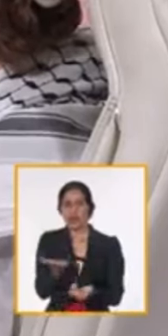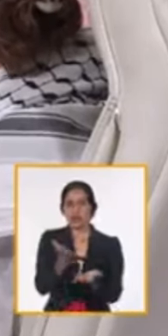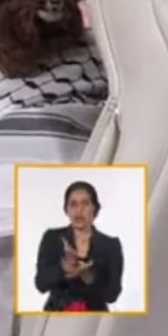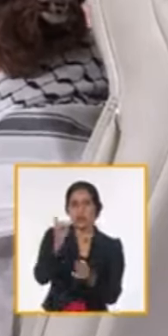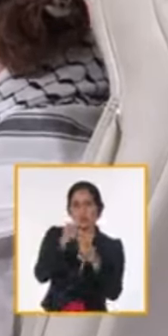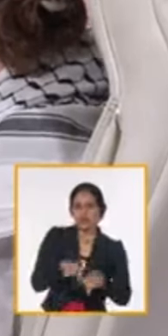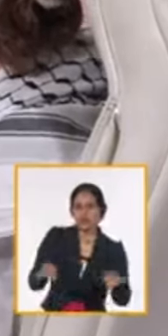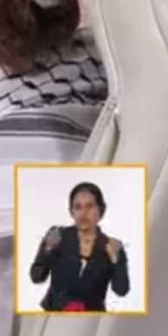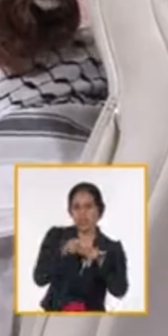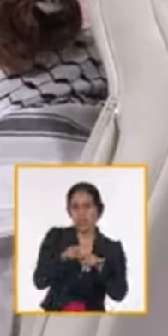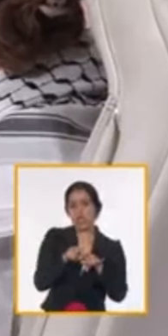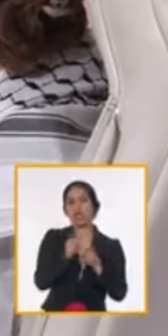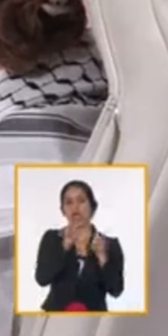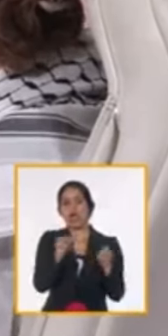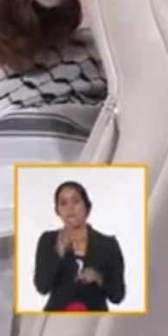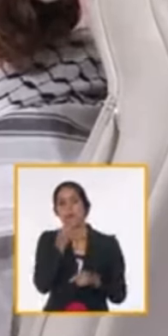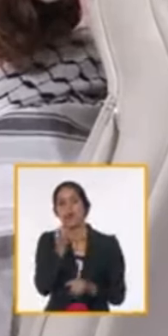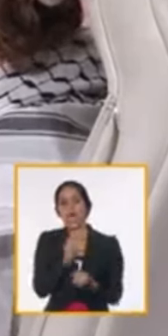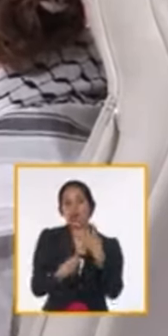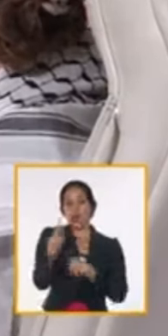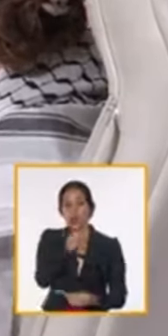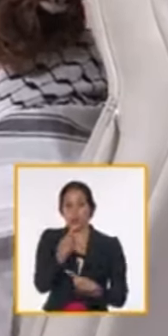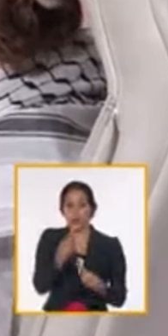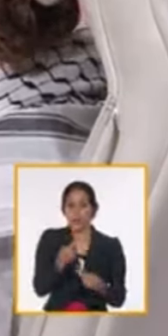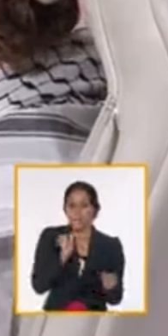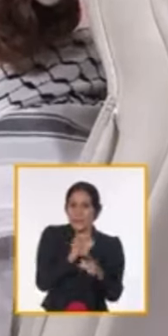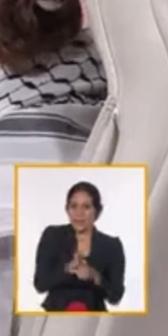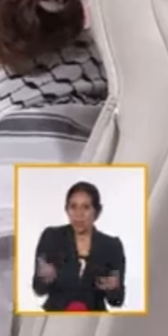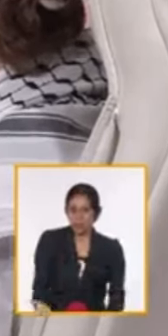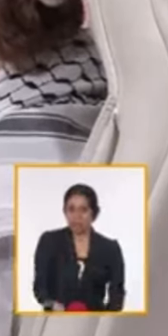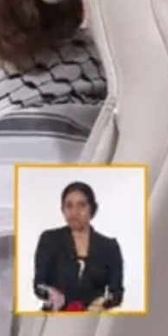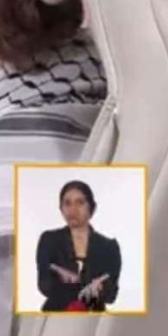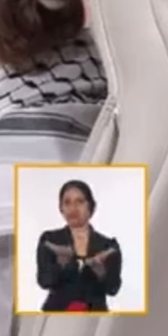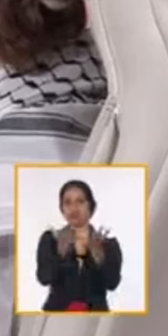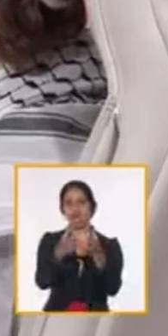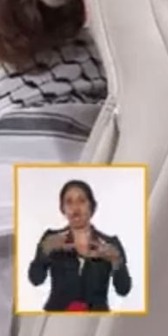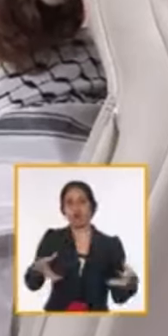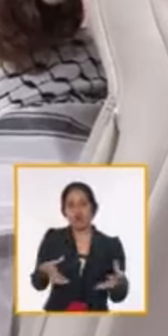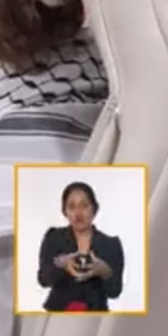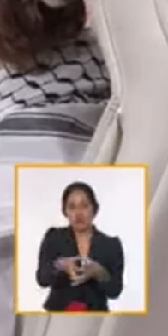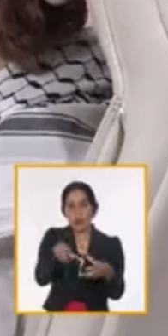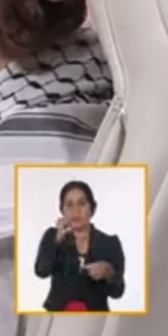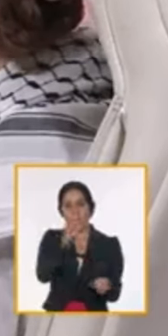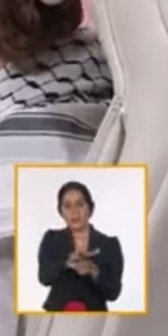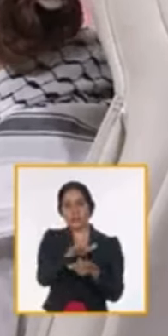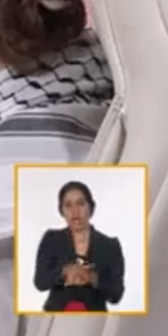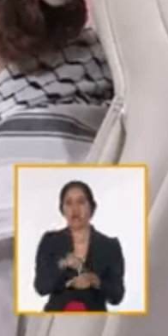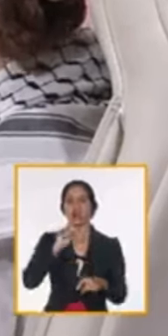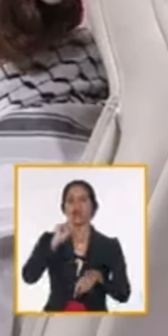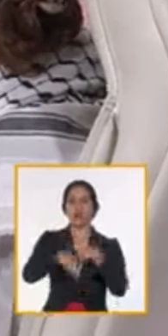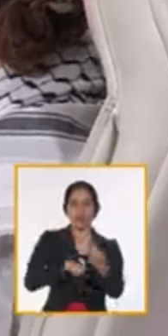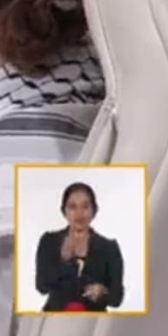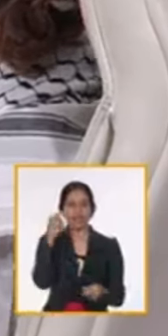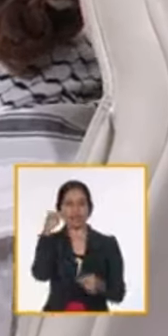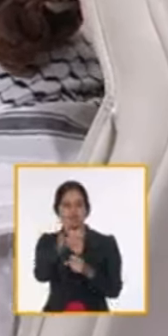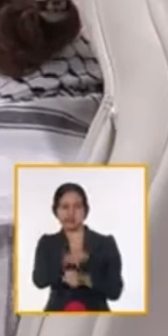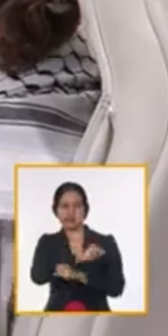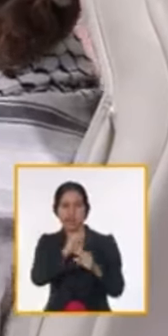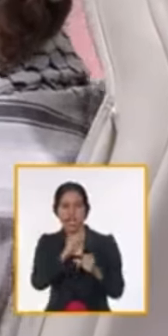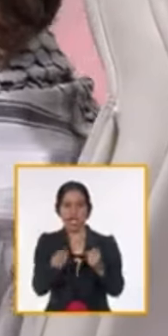los Estados Unidos hayan sido las impulsoras de este movimiento en protesta contra la guerra en Palestina?